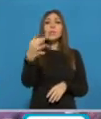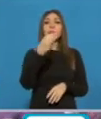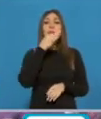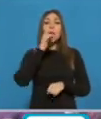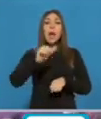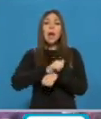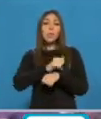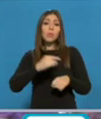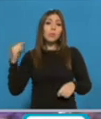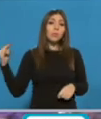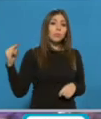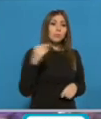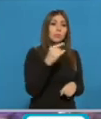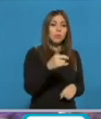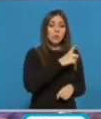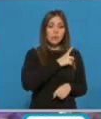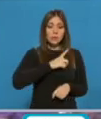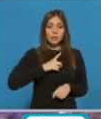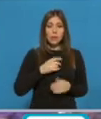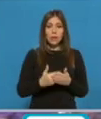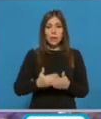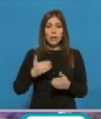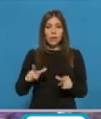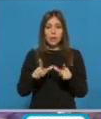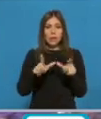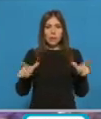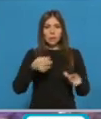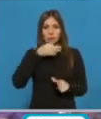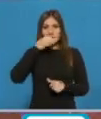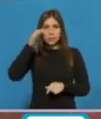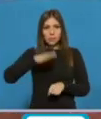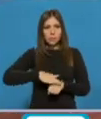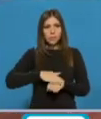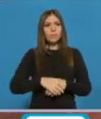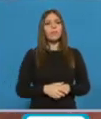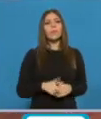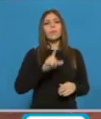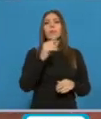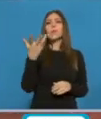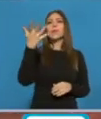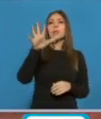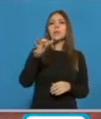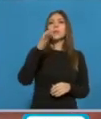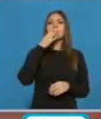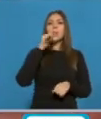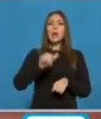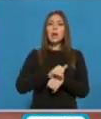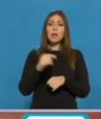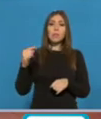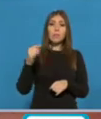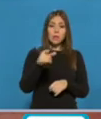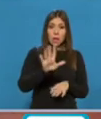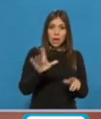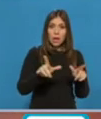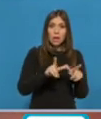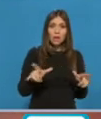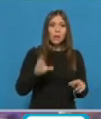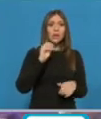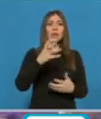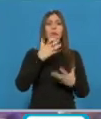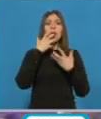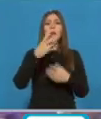camión por ti. Claro. Tienes que estar listo, por favor. Cierto. En 10 minutos llega el camión, ya estás listo. En lugar de pegarle